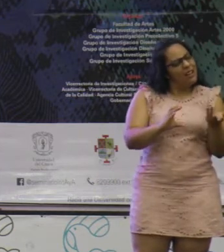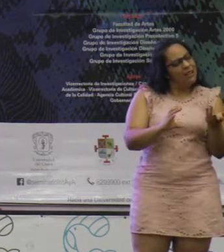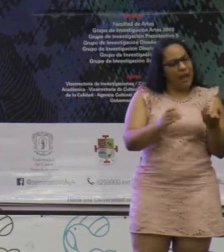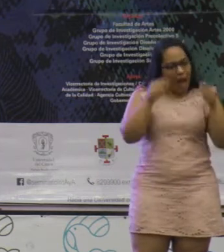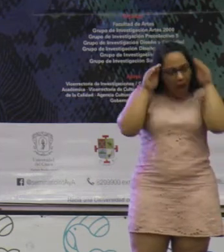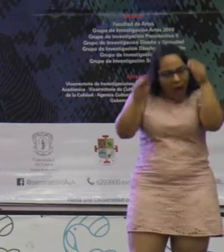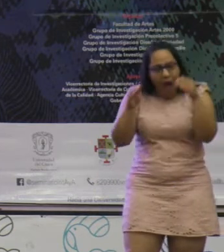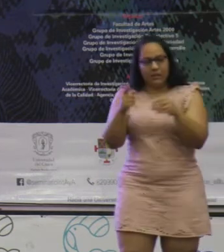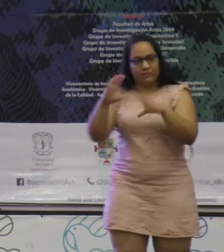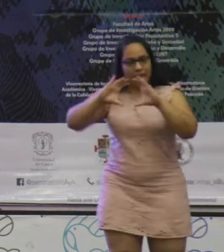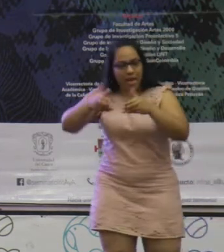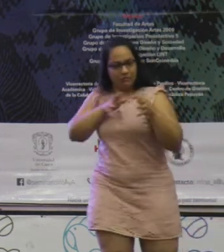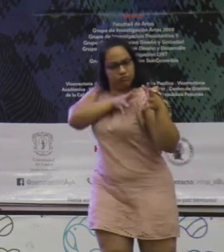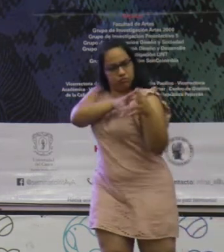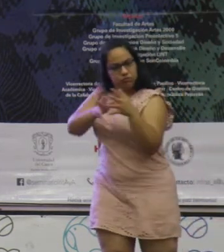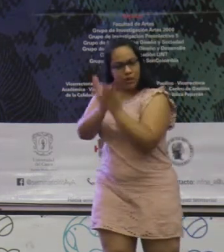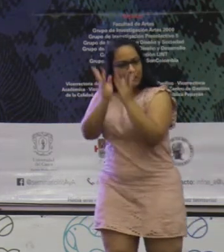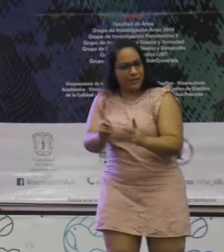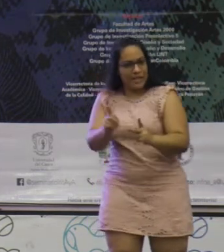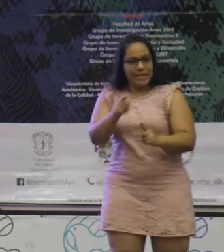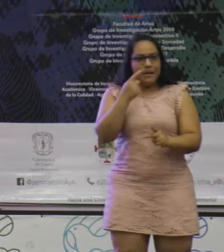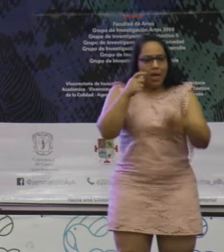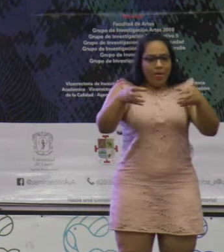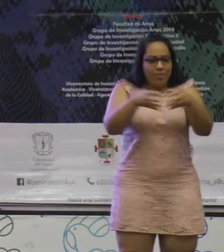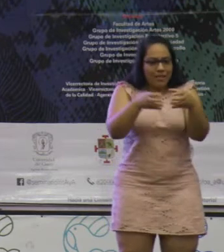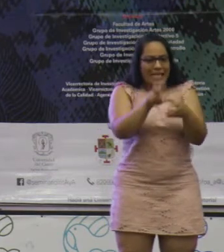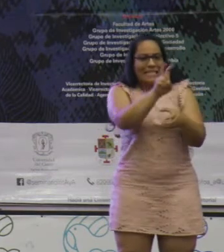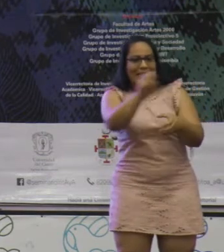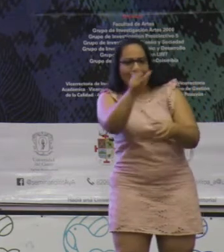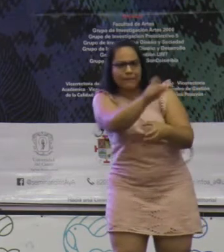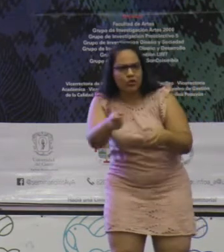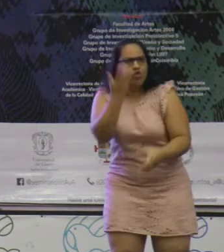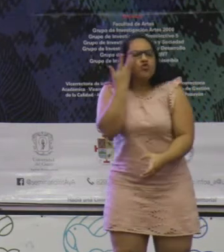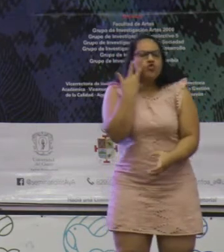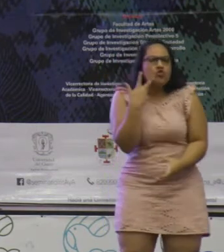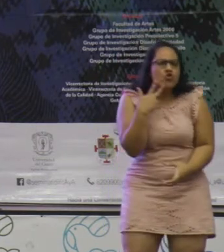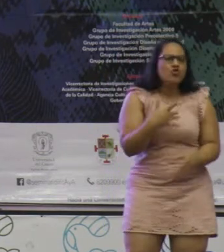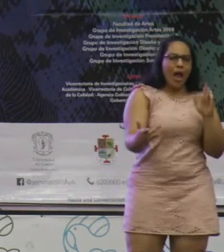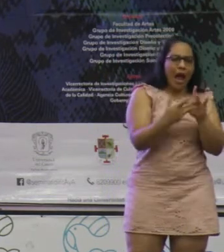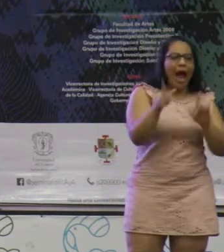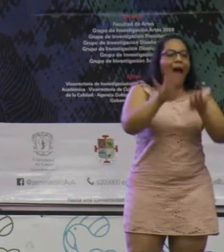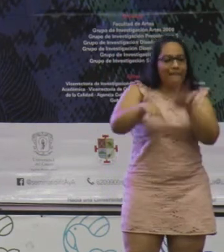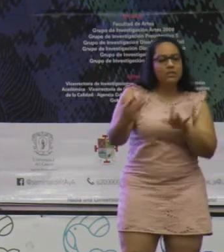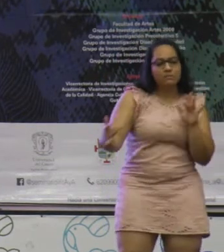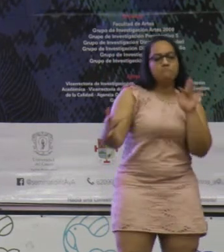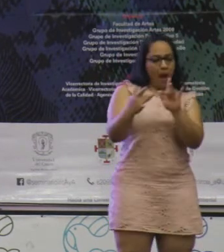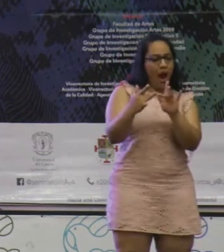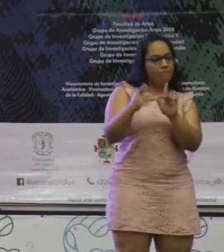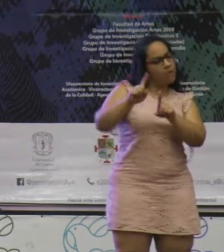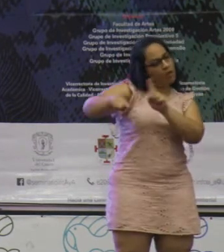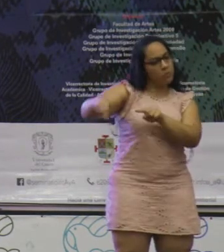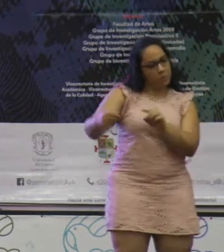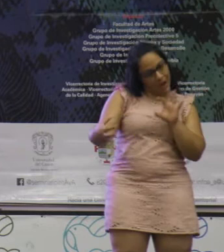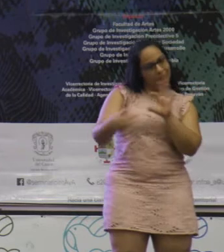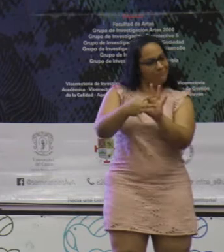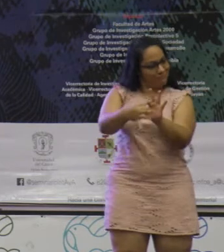estudiantes. Uno tiene que pensar en 70 cabrones día a día, ¿vale? Con los que algunos va a haber cierto empate, con algunos va a haber cierta